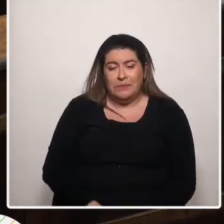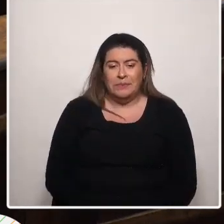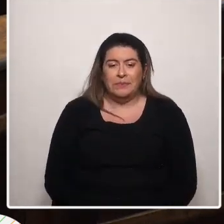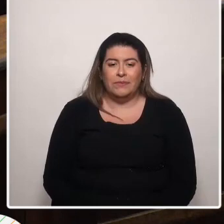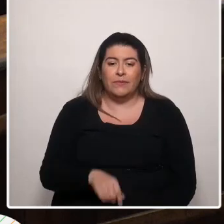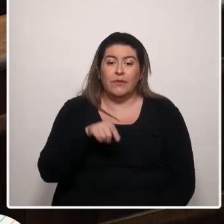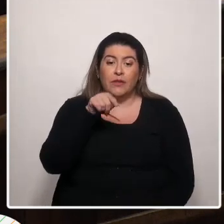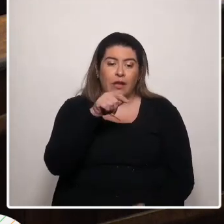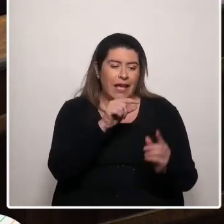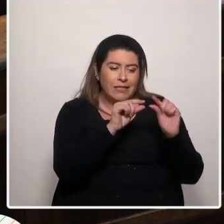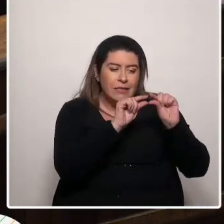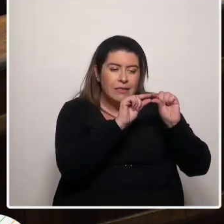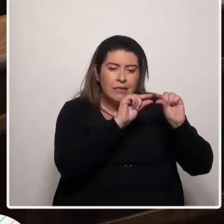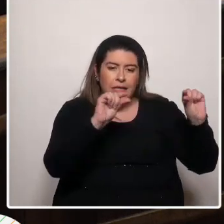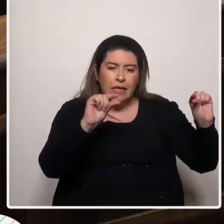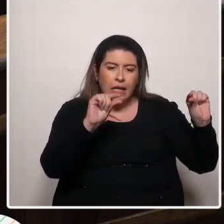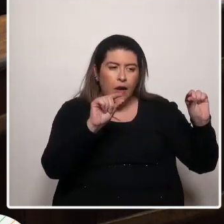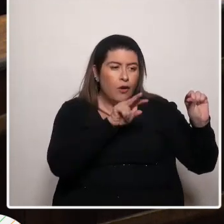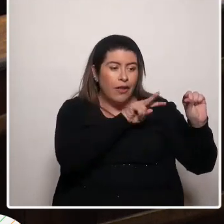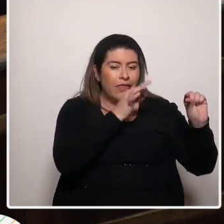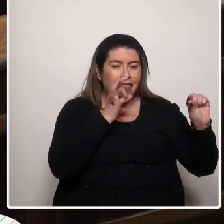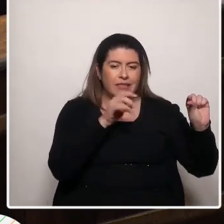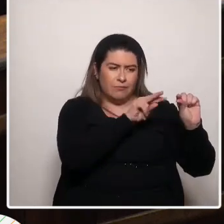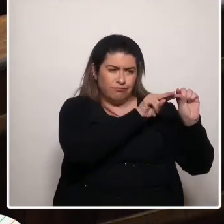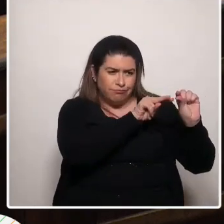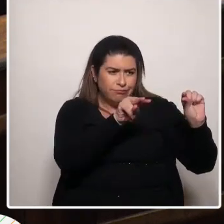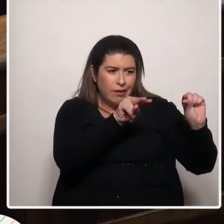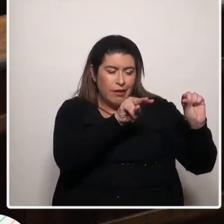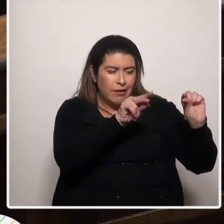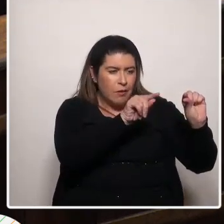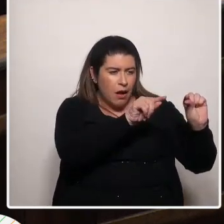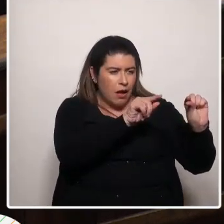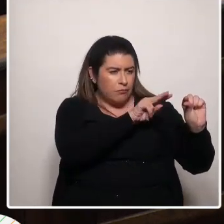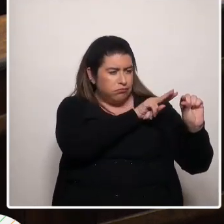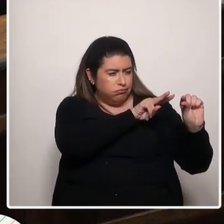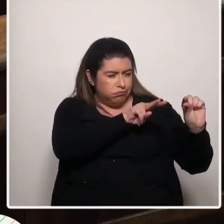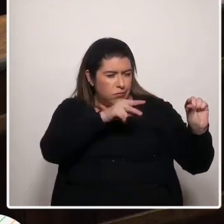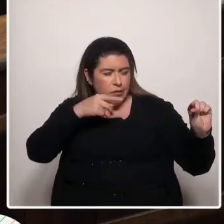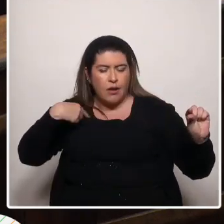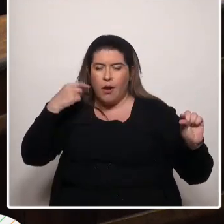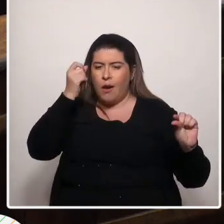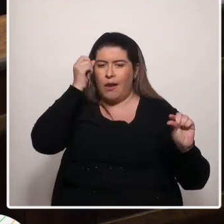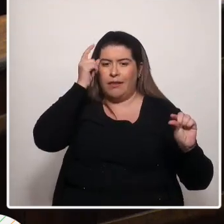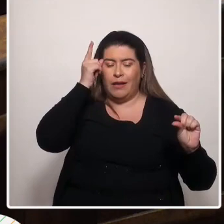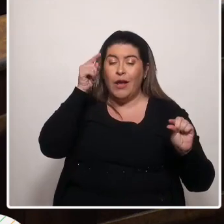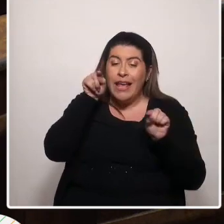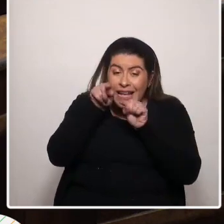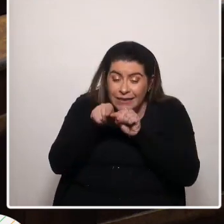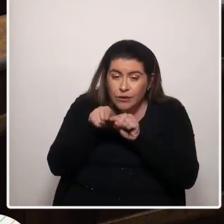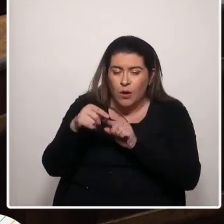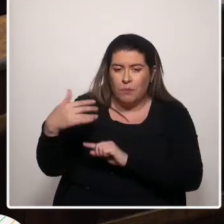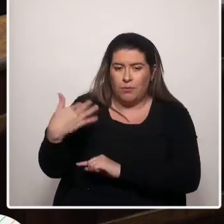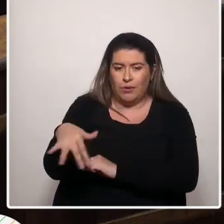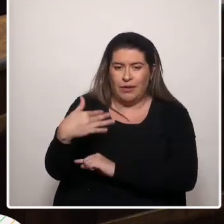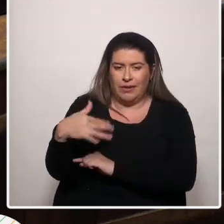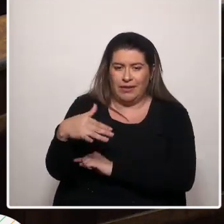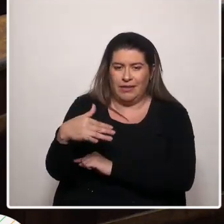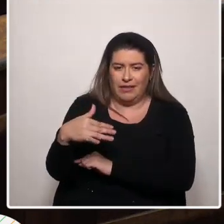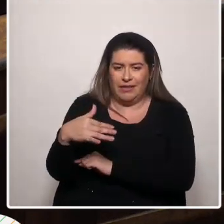un enunciado. En consecuencia, la interpretación es siempre crucial. Por lo mismo, si tenemos